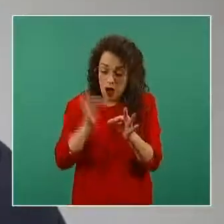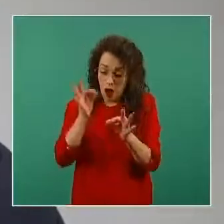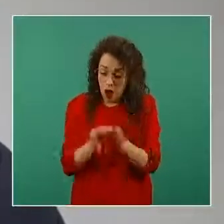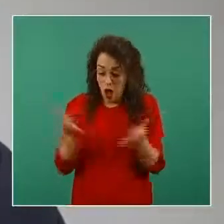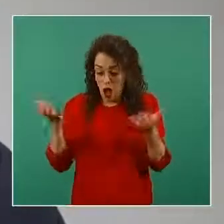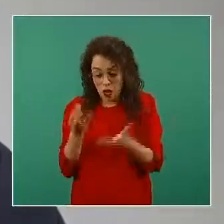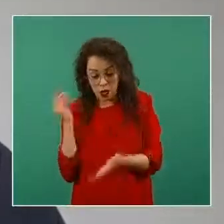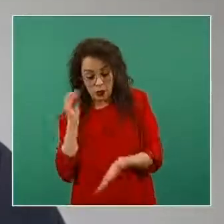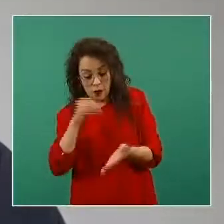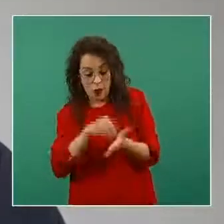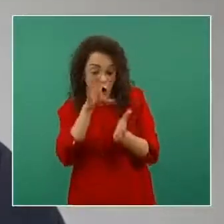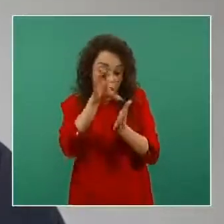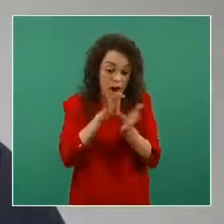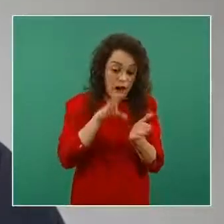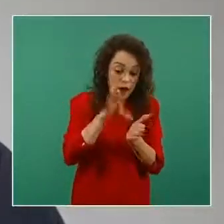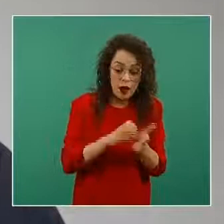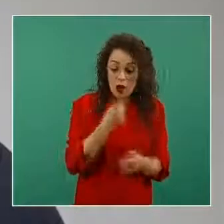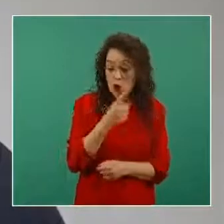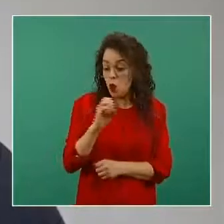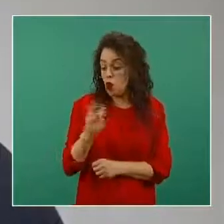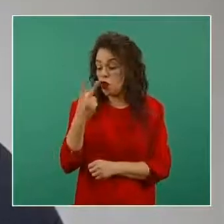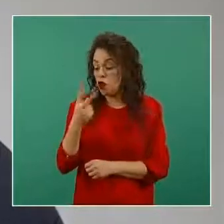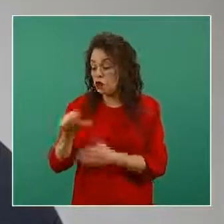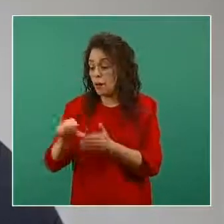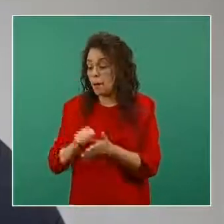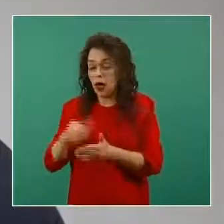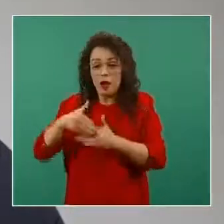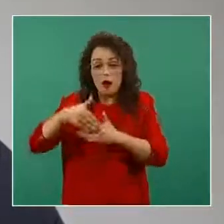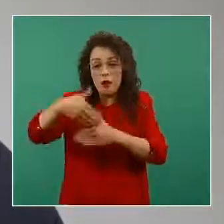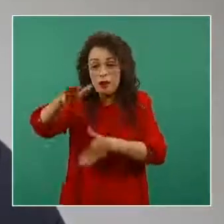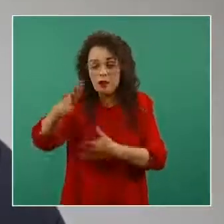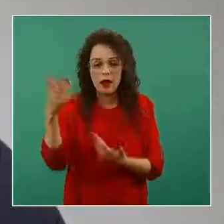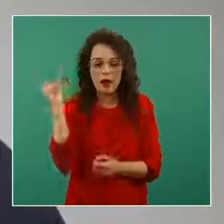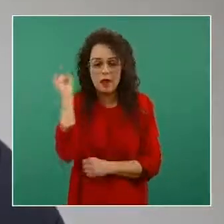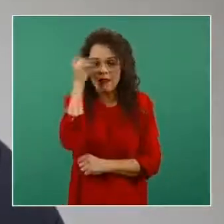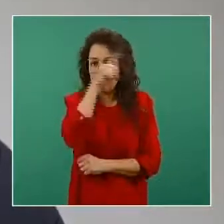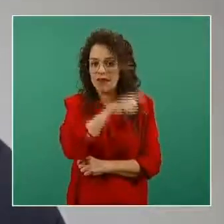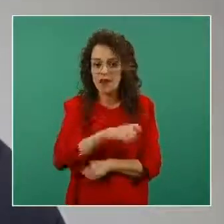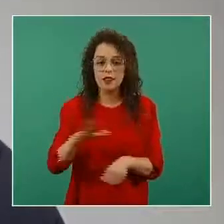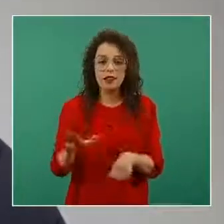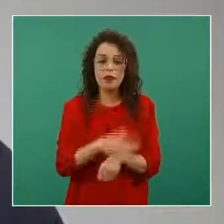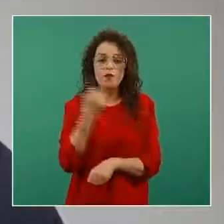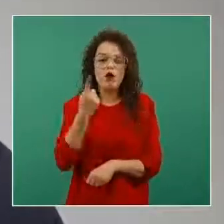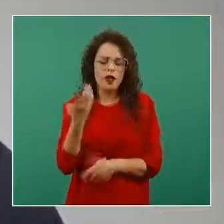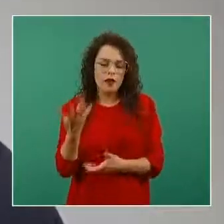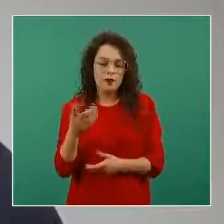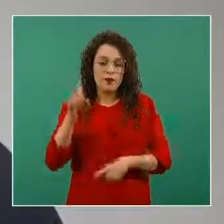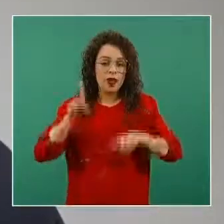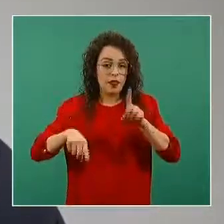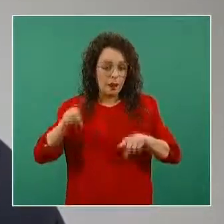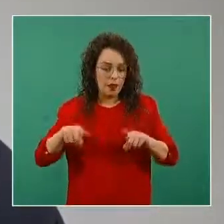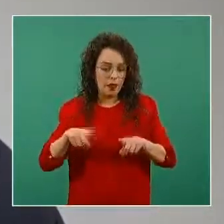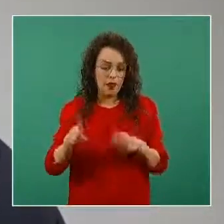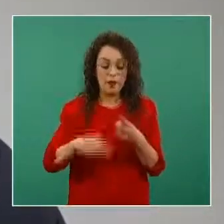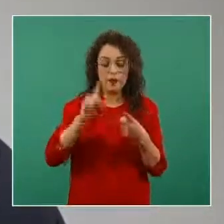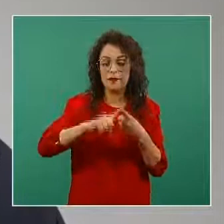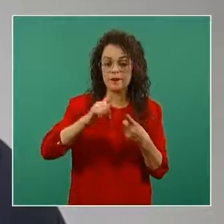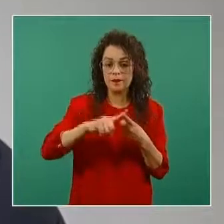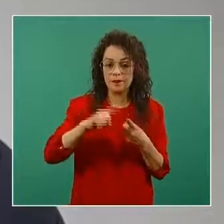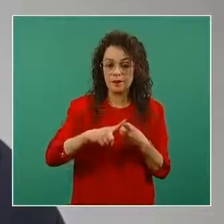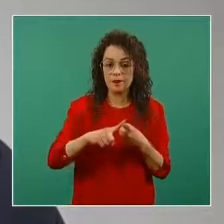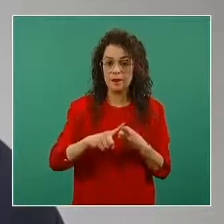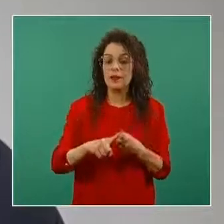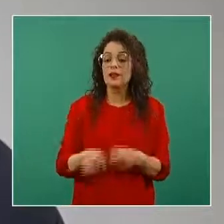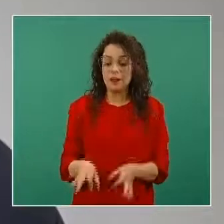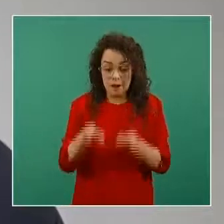de 1 o 2 meses hacia adelante, porque esto depende, uno, que las vacunas lleguen con la